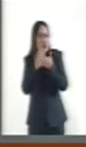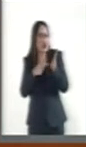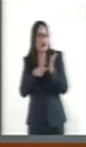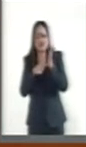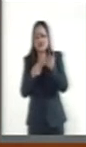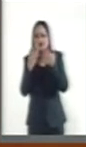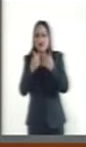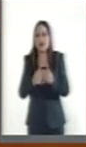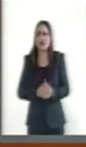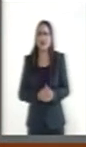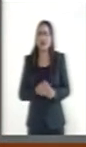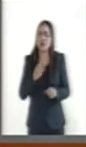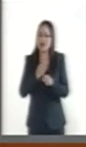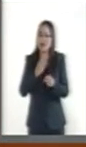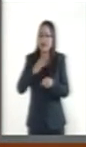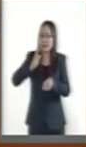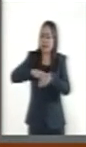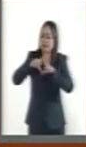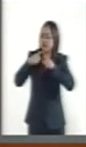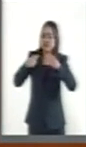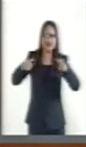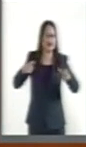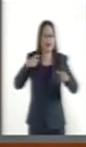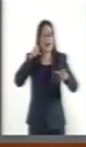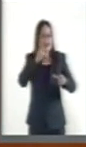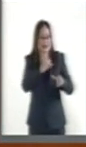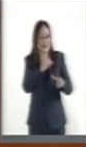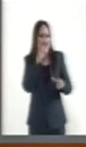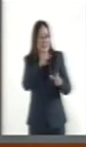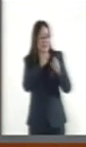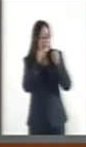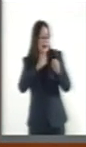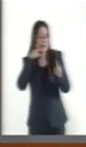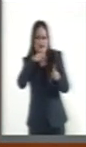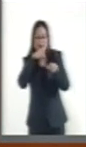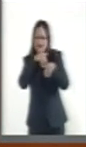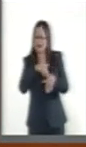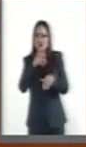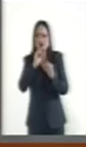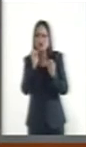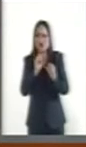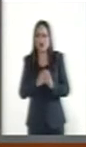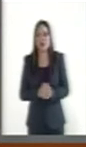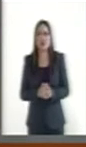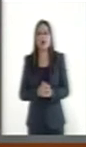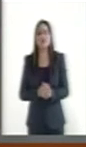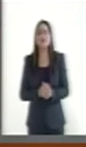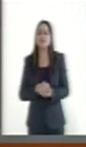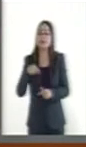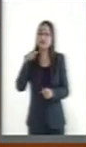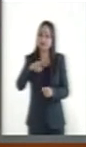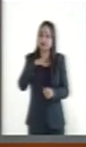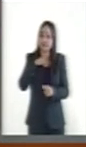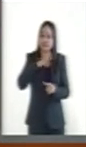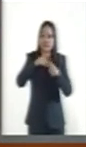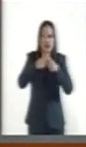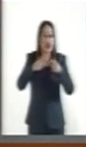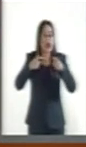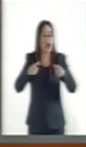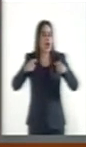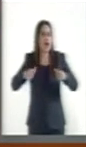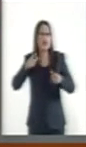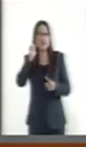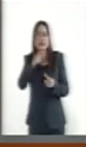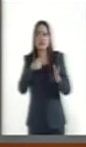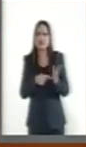Ya no hay tiempo para seguir creciendo bajo este ineficaz sistema. Este crecimiento desmedido está entorpeciendo